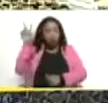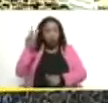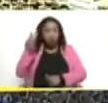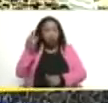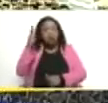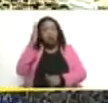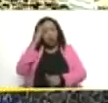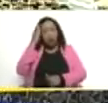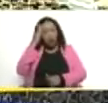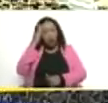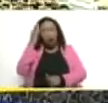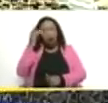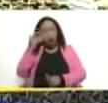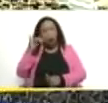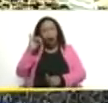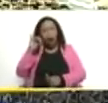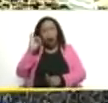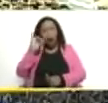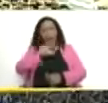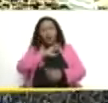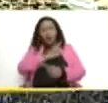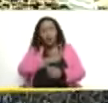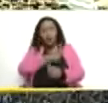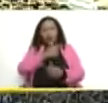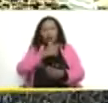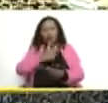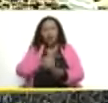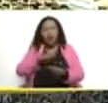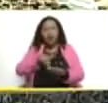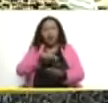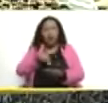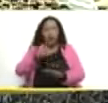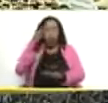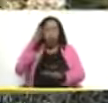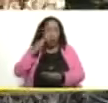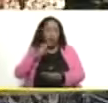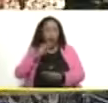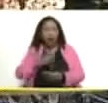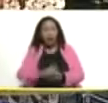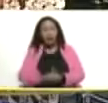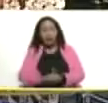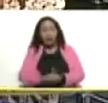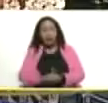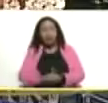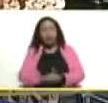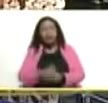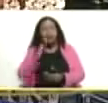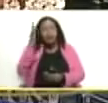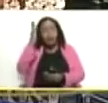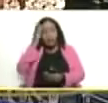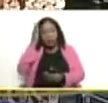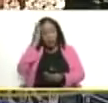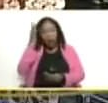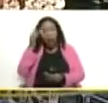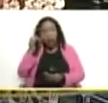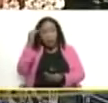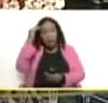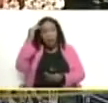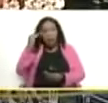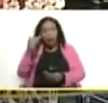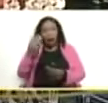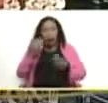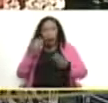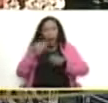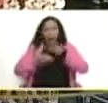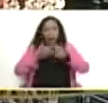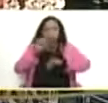sabe que cuenta con una Fuerza Armada Nacional Bolivariana, que sabe que tiene militares para